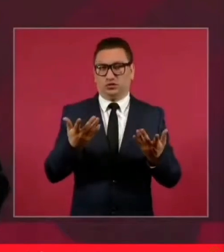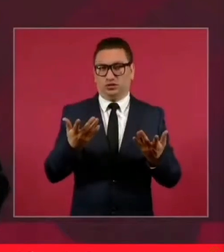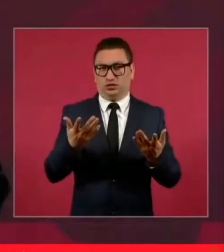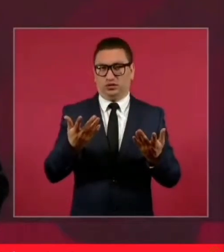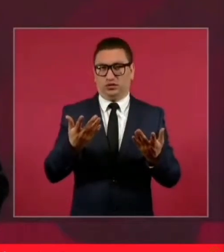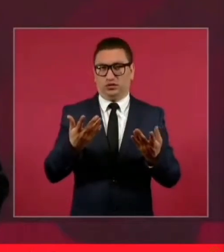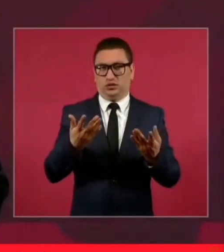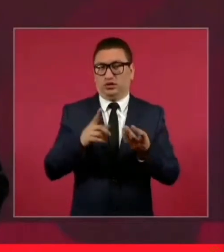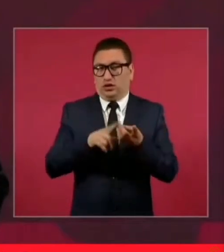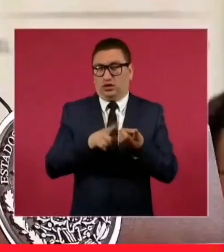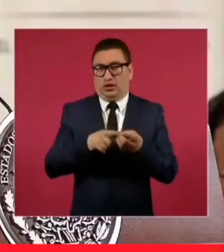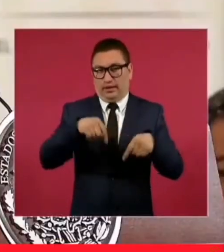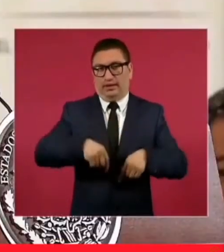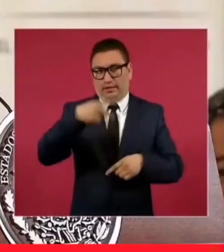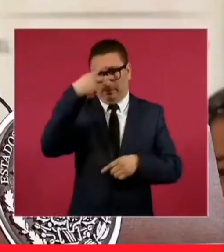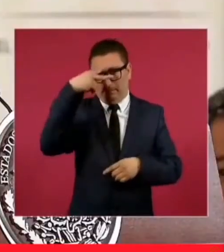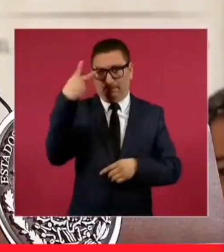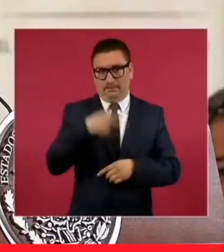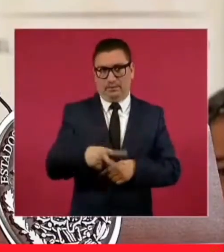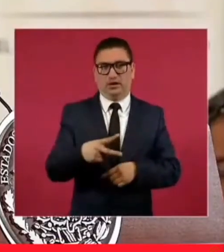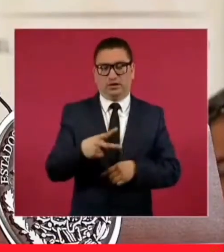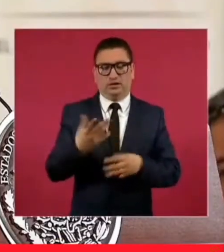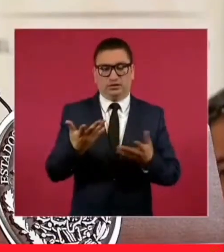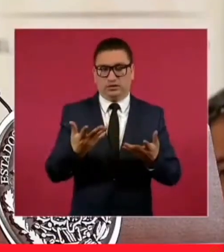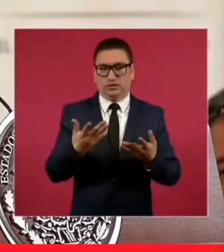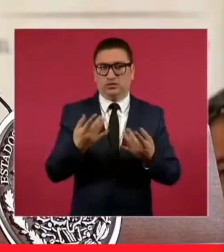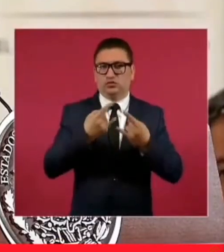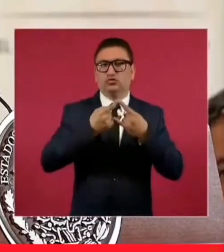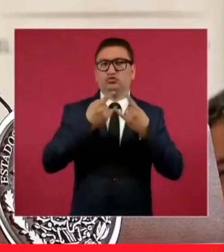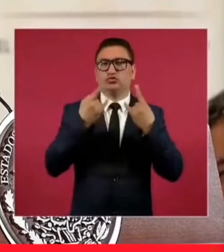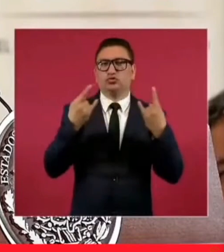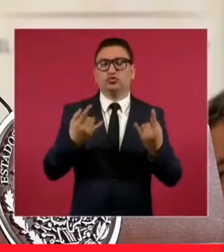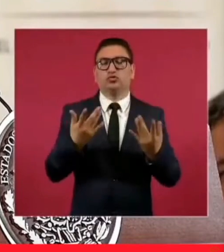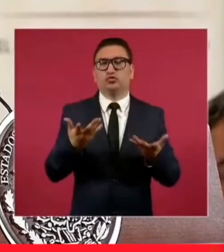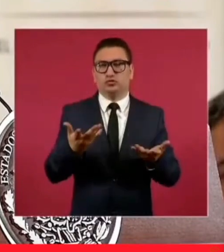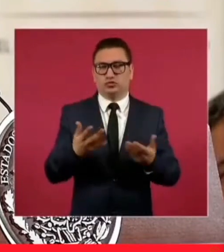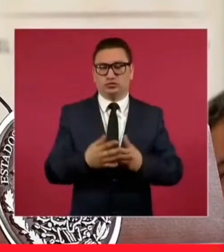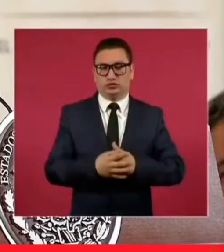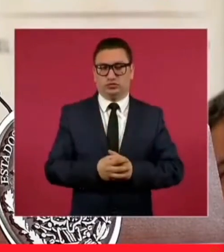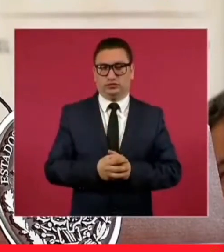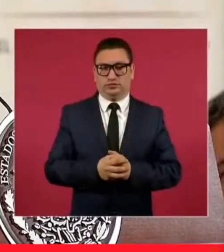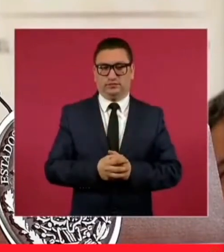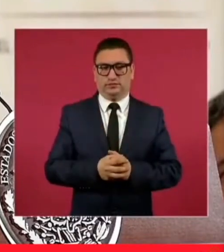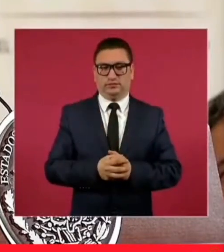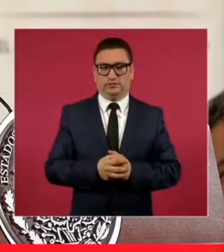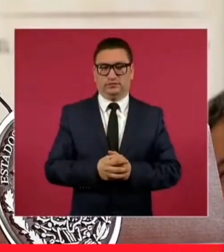de México, ¿dónde hay próceres